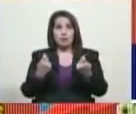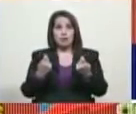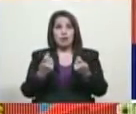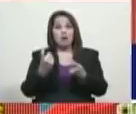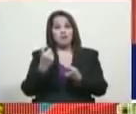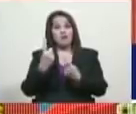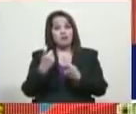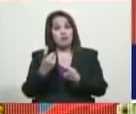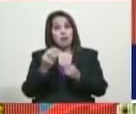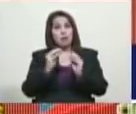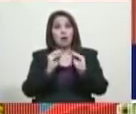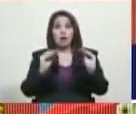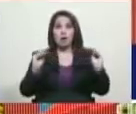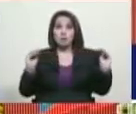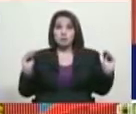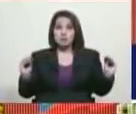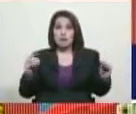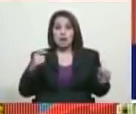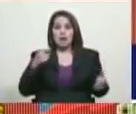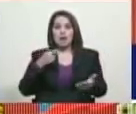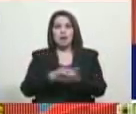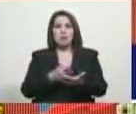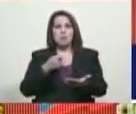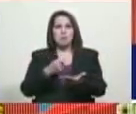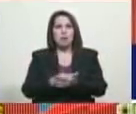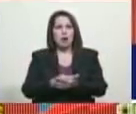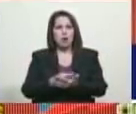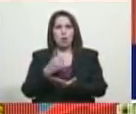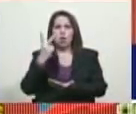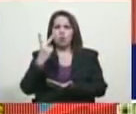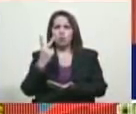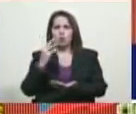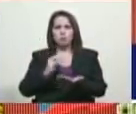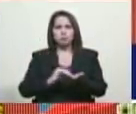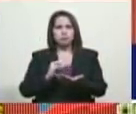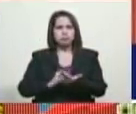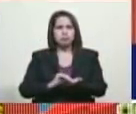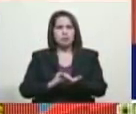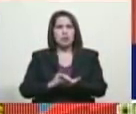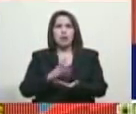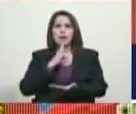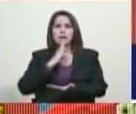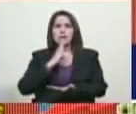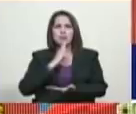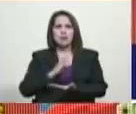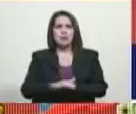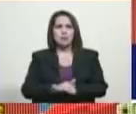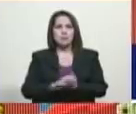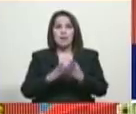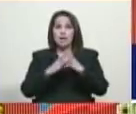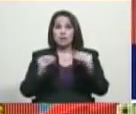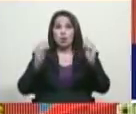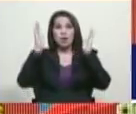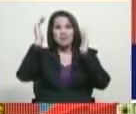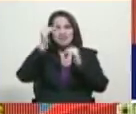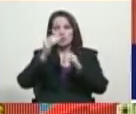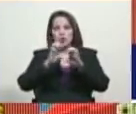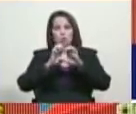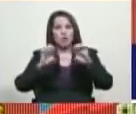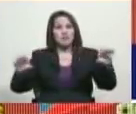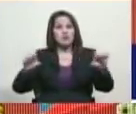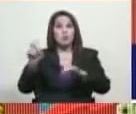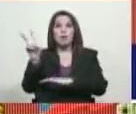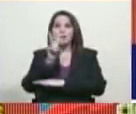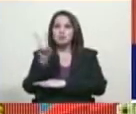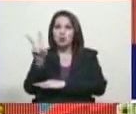anunciar el pago de los nuevos montos de las becas. Atención a todo el sistema educativo